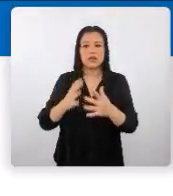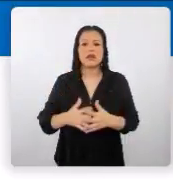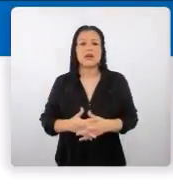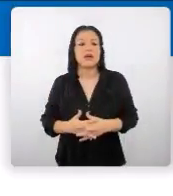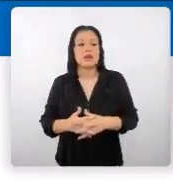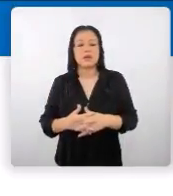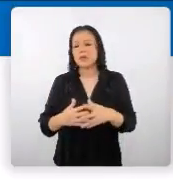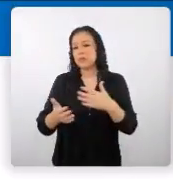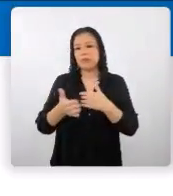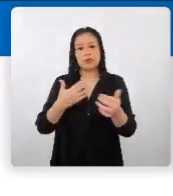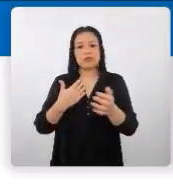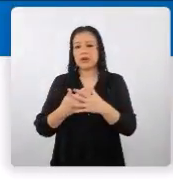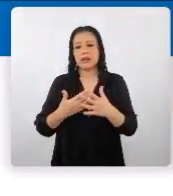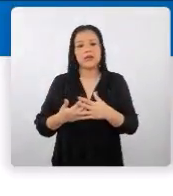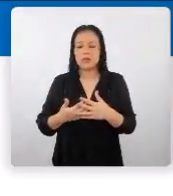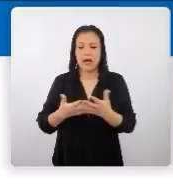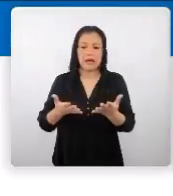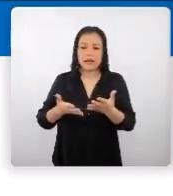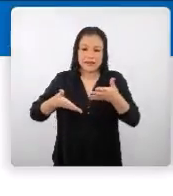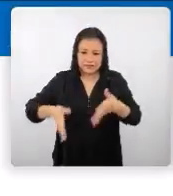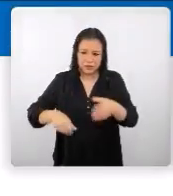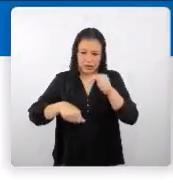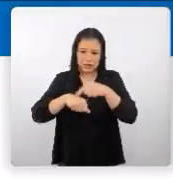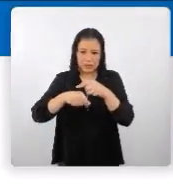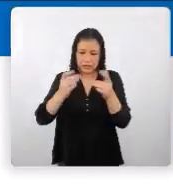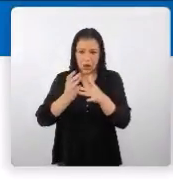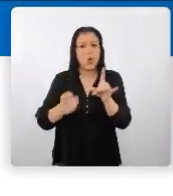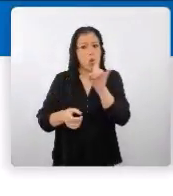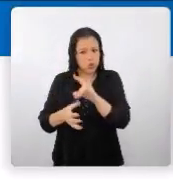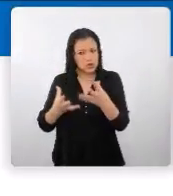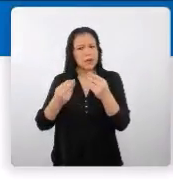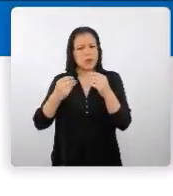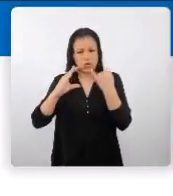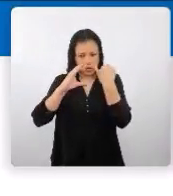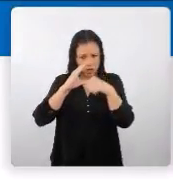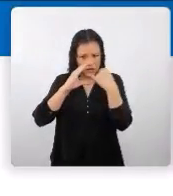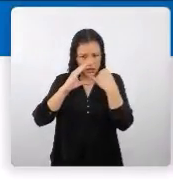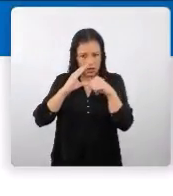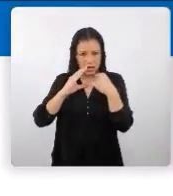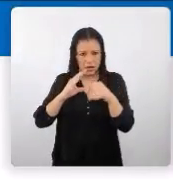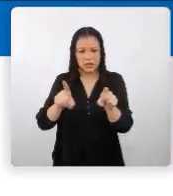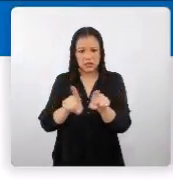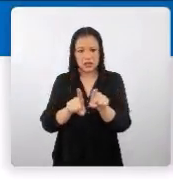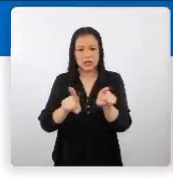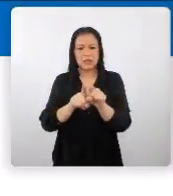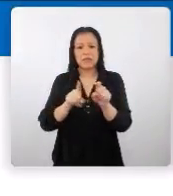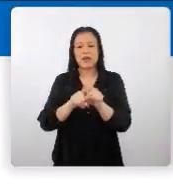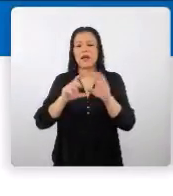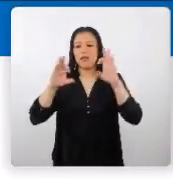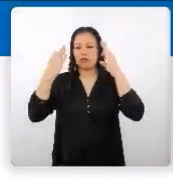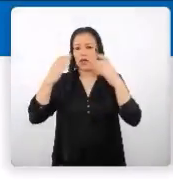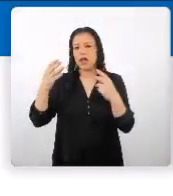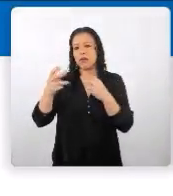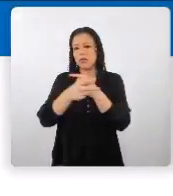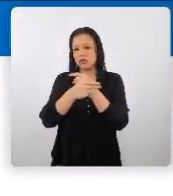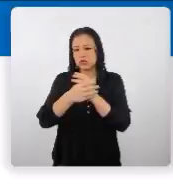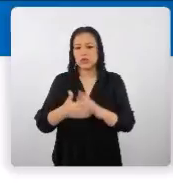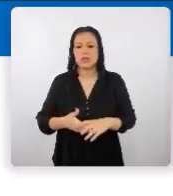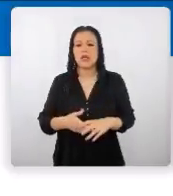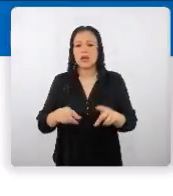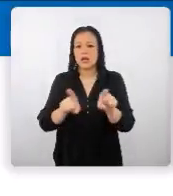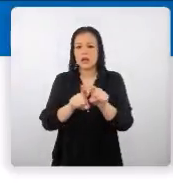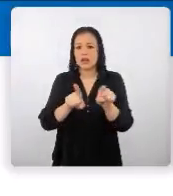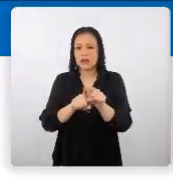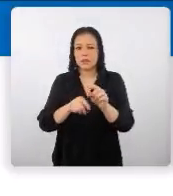nacido con la tecnología, utilizan mucho internet y también las redes sociales, ¿no? Y también es